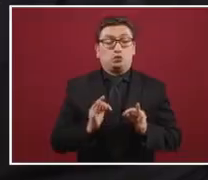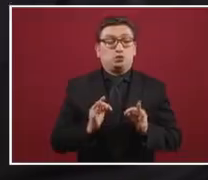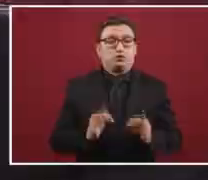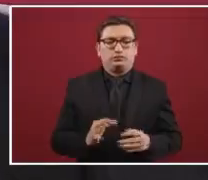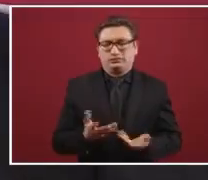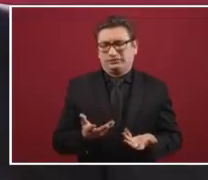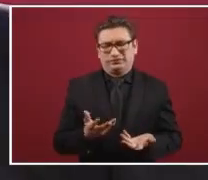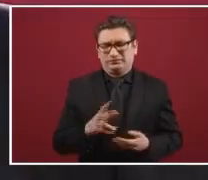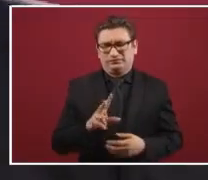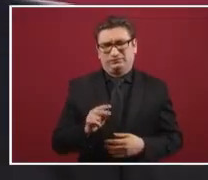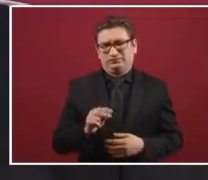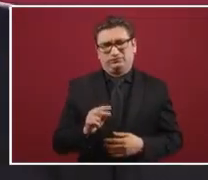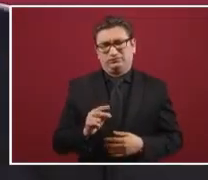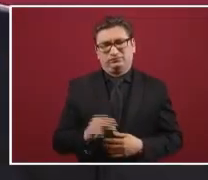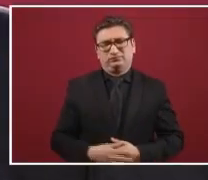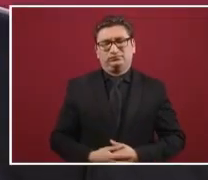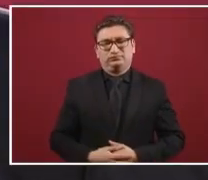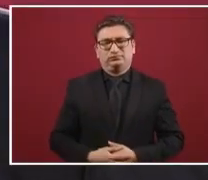pues no lo es tanto ya.